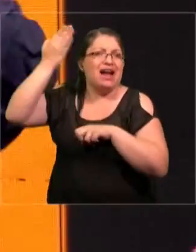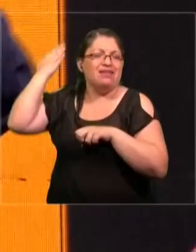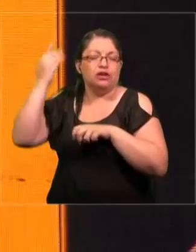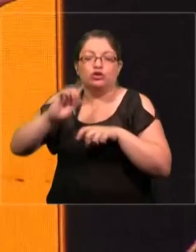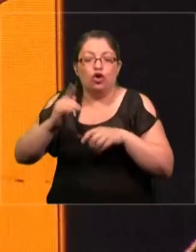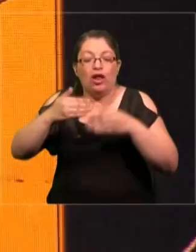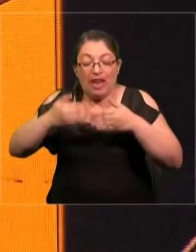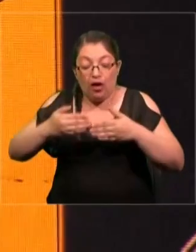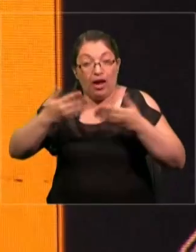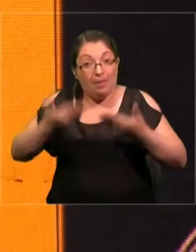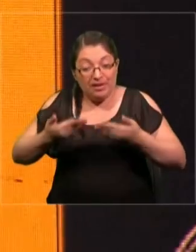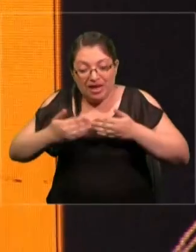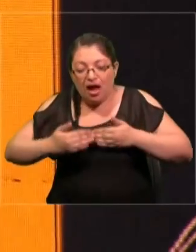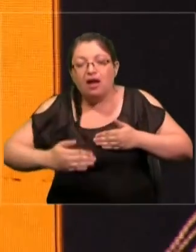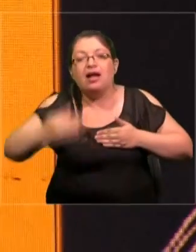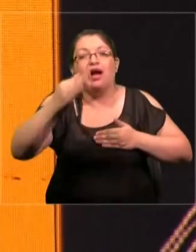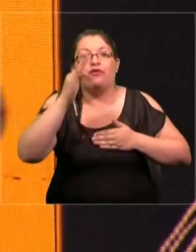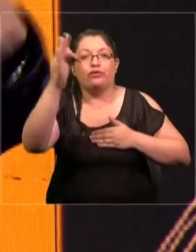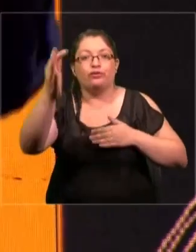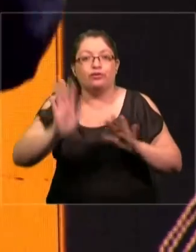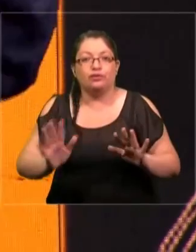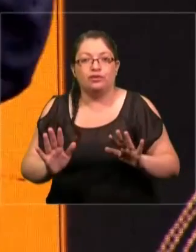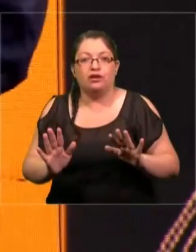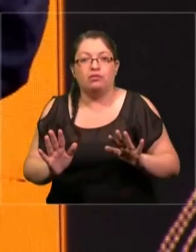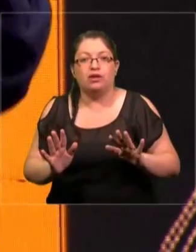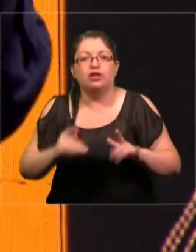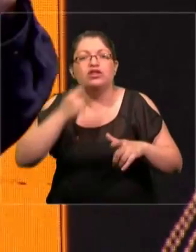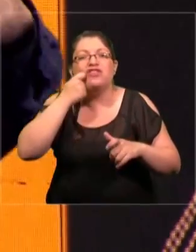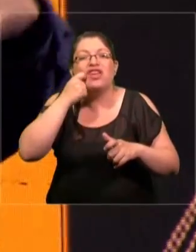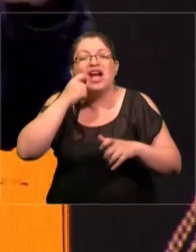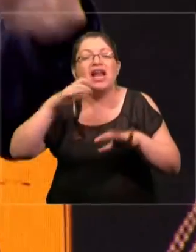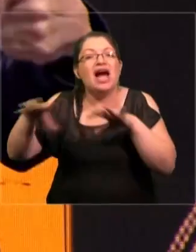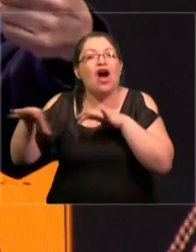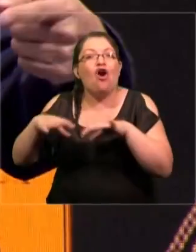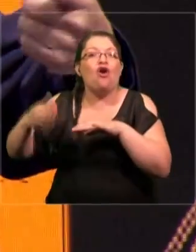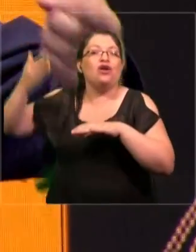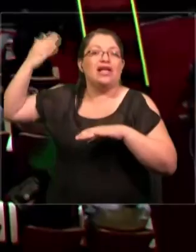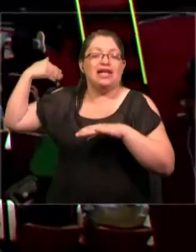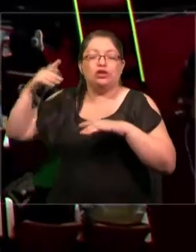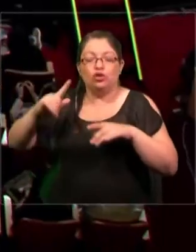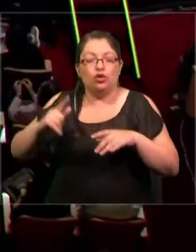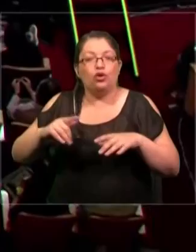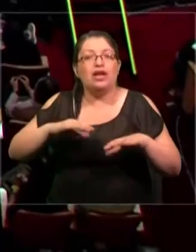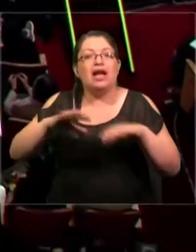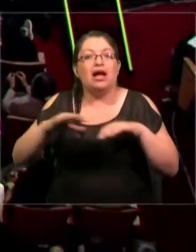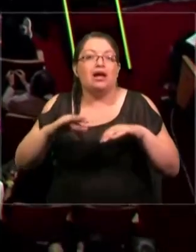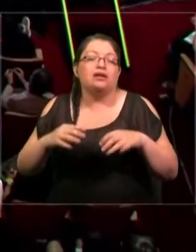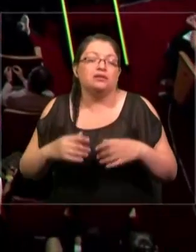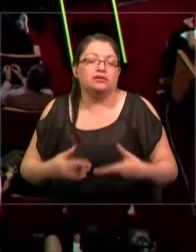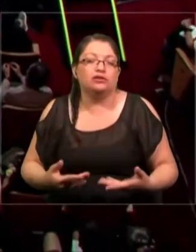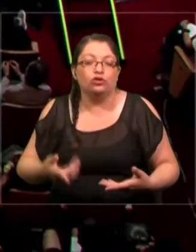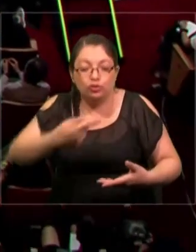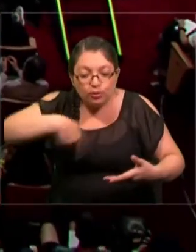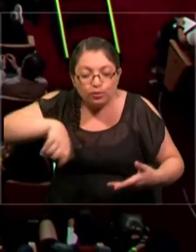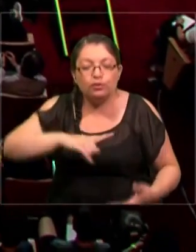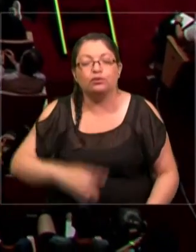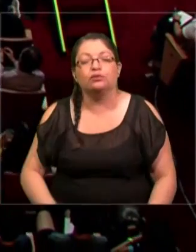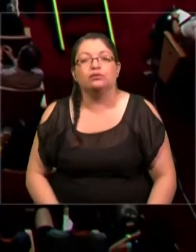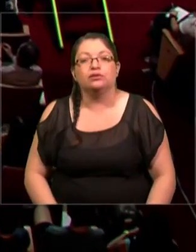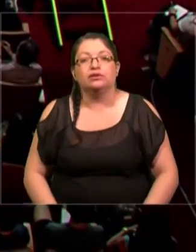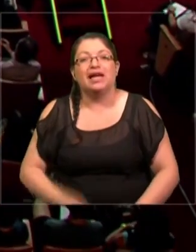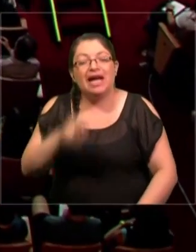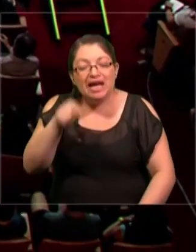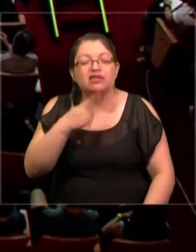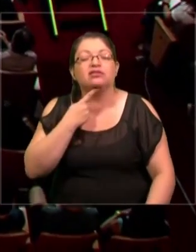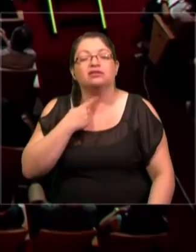desde el presente al futuro. No es el hecho histórico, sino la acción histórica, nuestra, la que